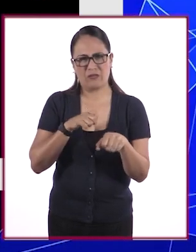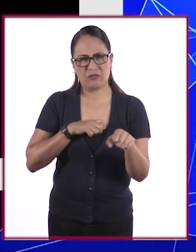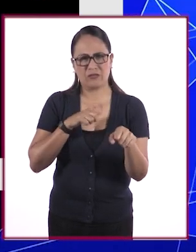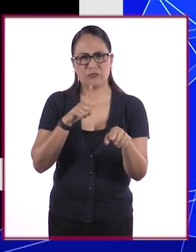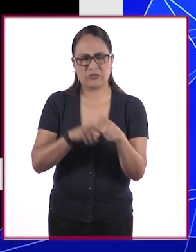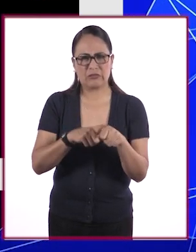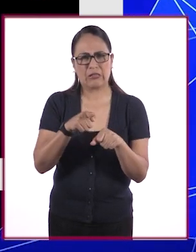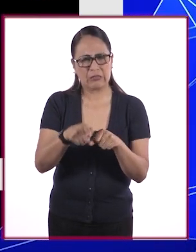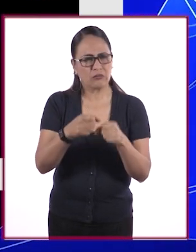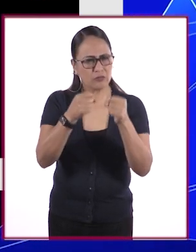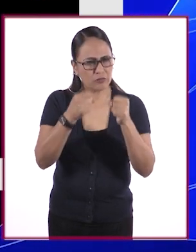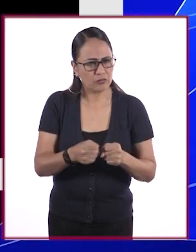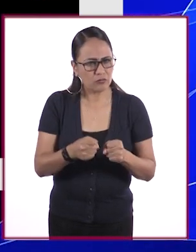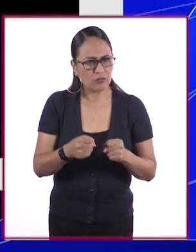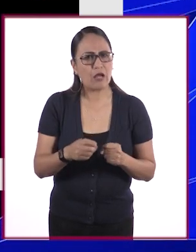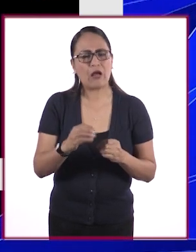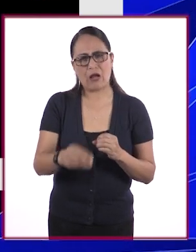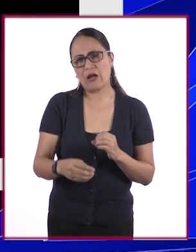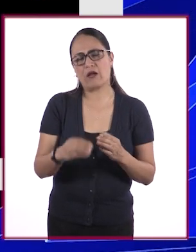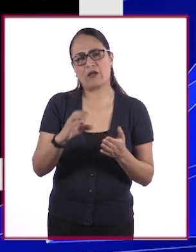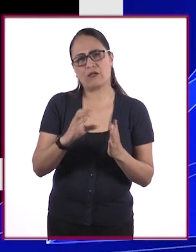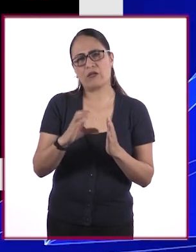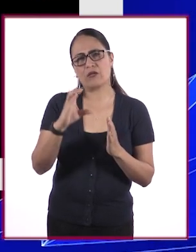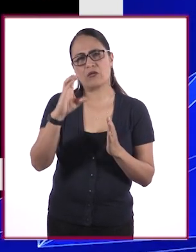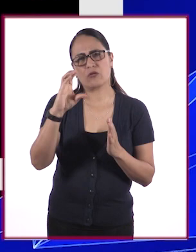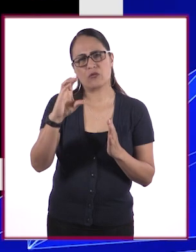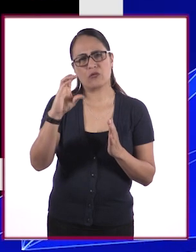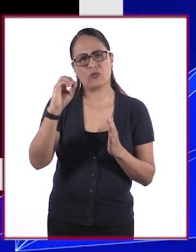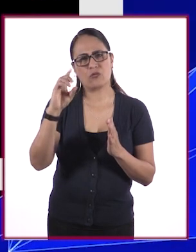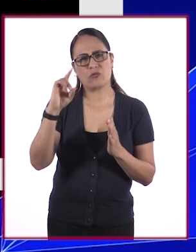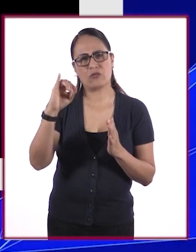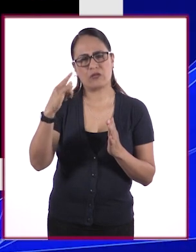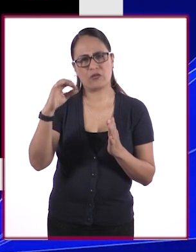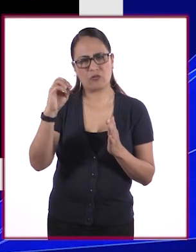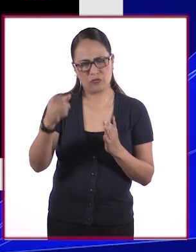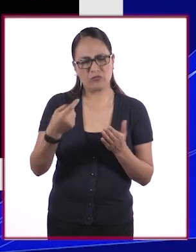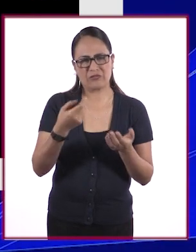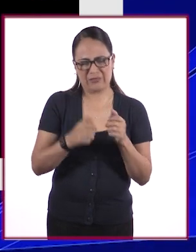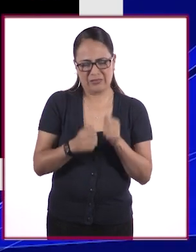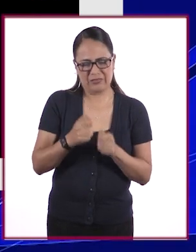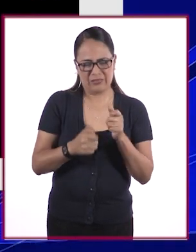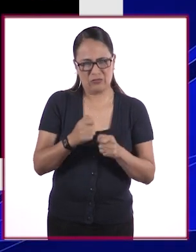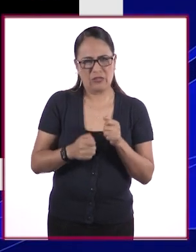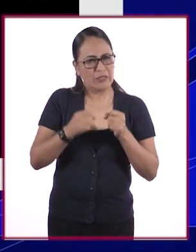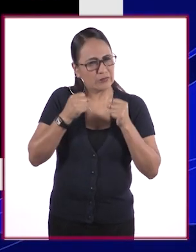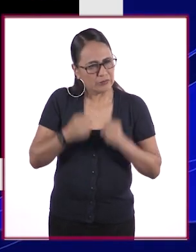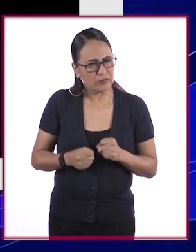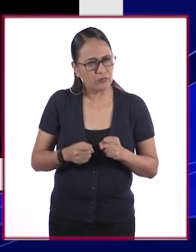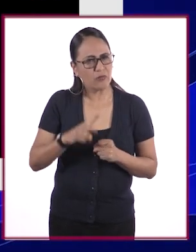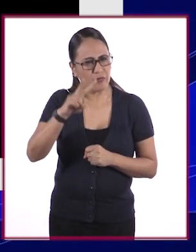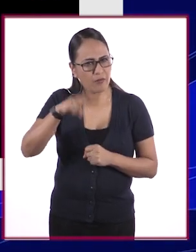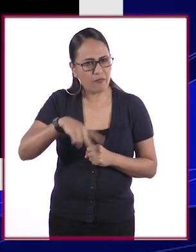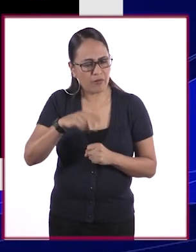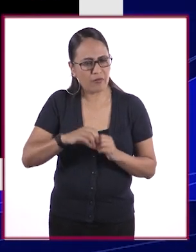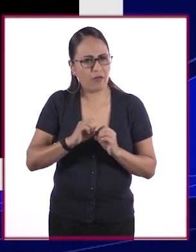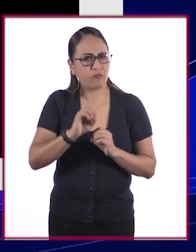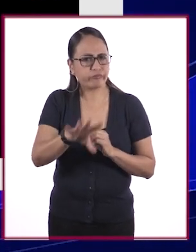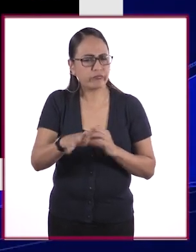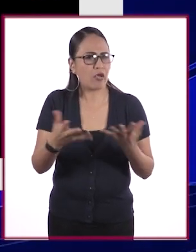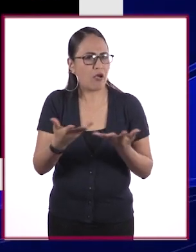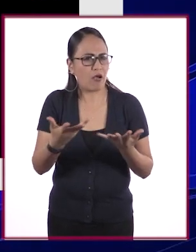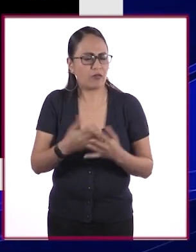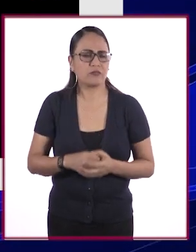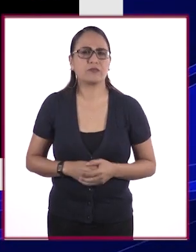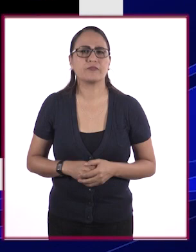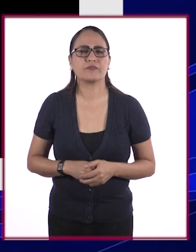sea segura, le mandan a uno códigos de seguridad por el celular para asegurarse de que está uno haciendo una transacción. Bueno,